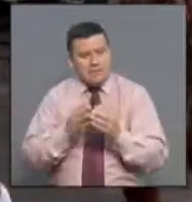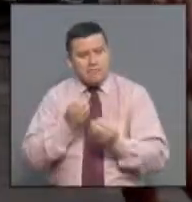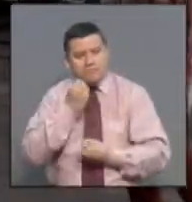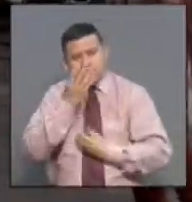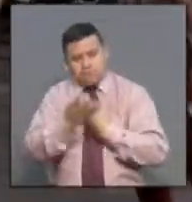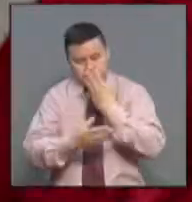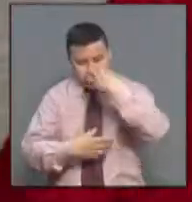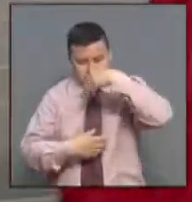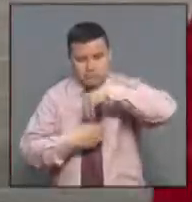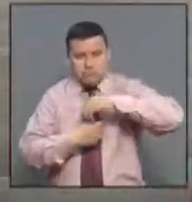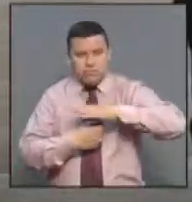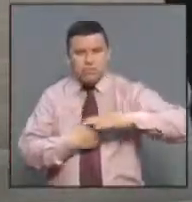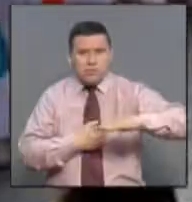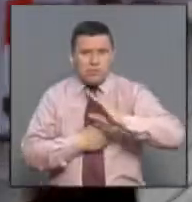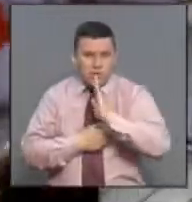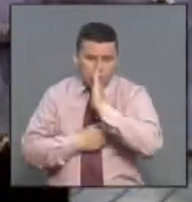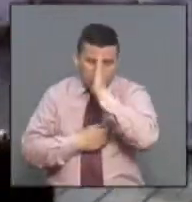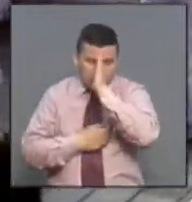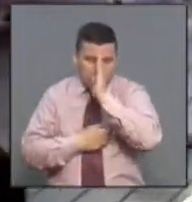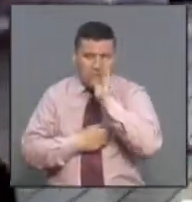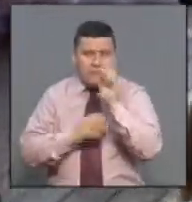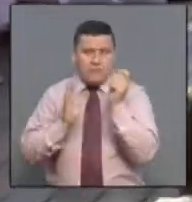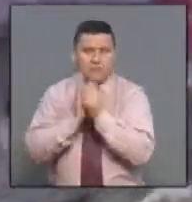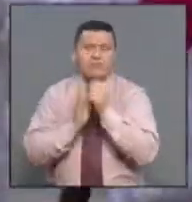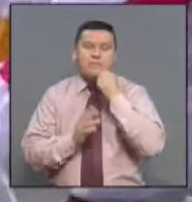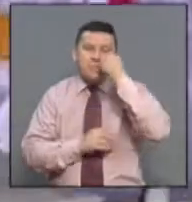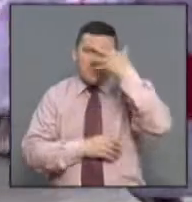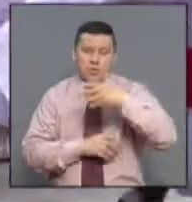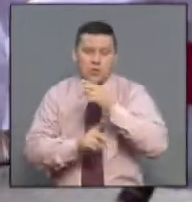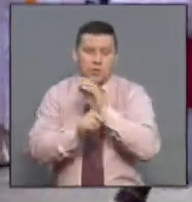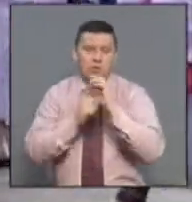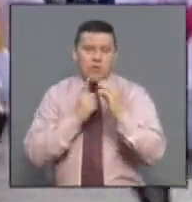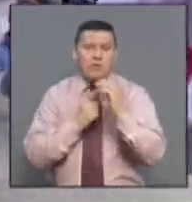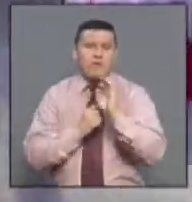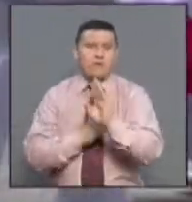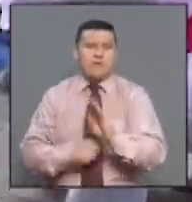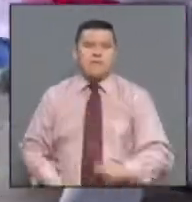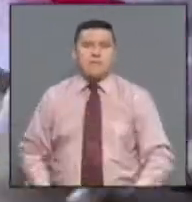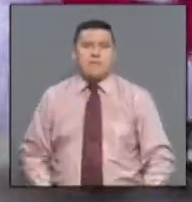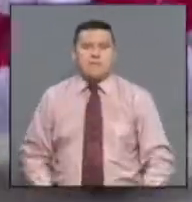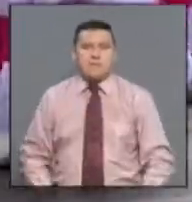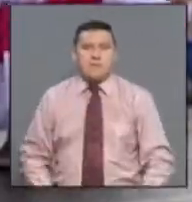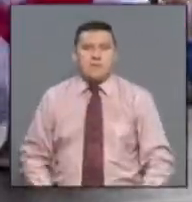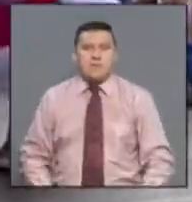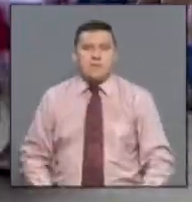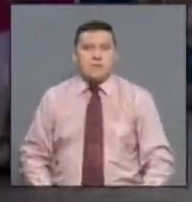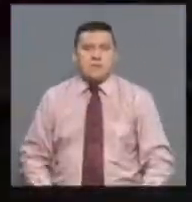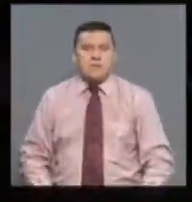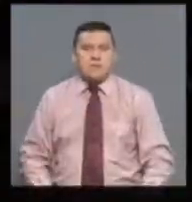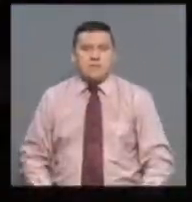explorar más acerca de estas costumbres que han marcado la historia cultural del país.